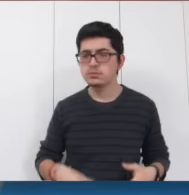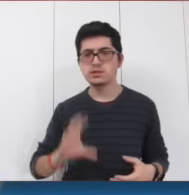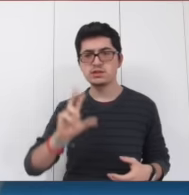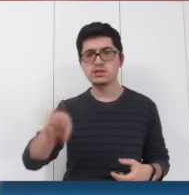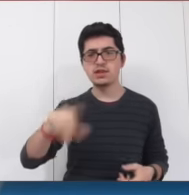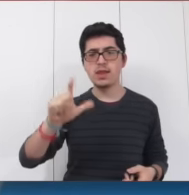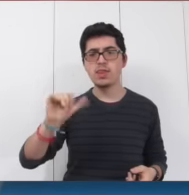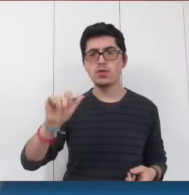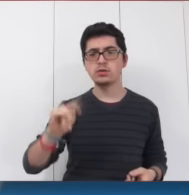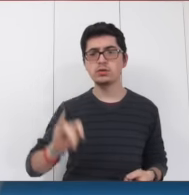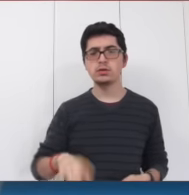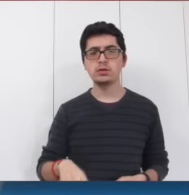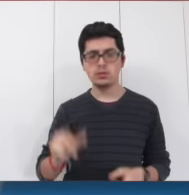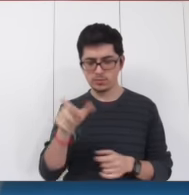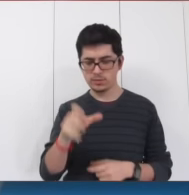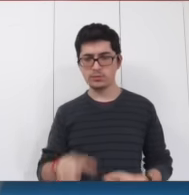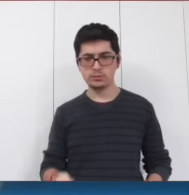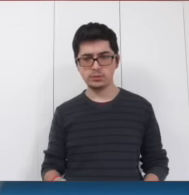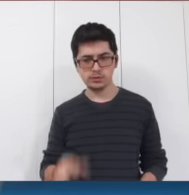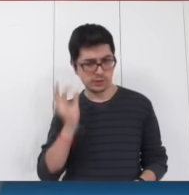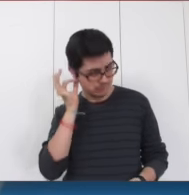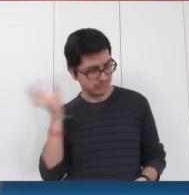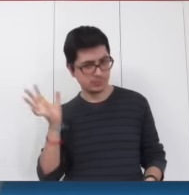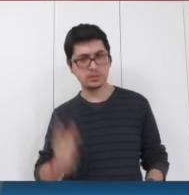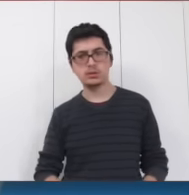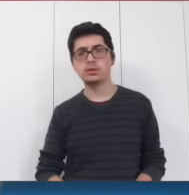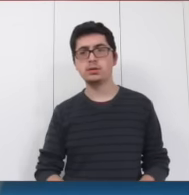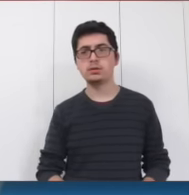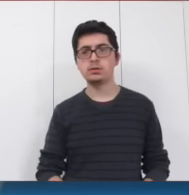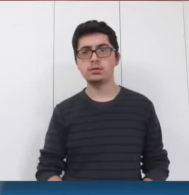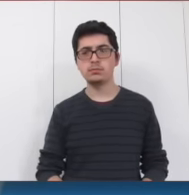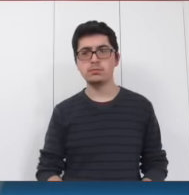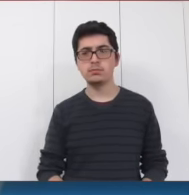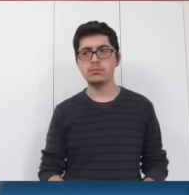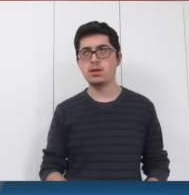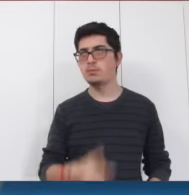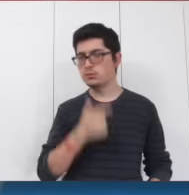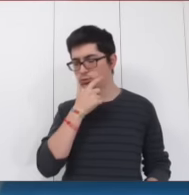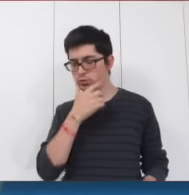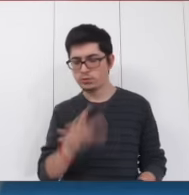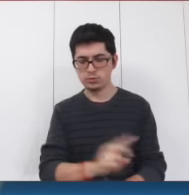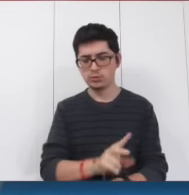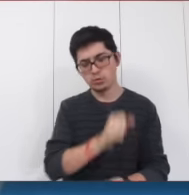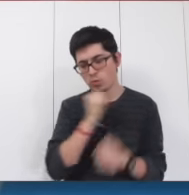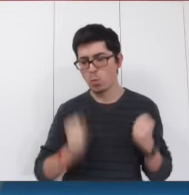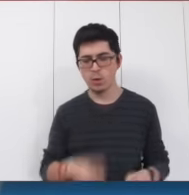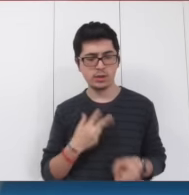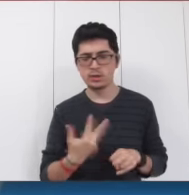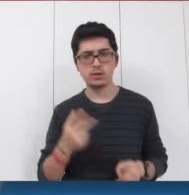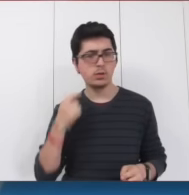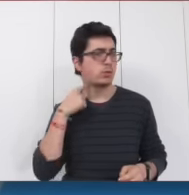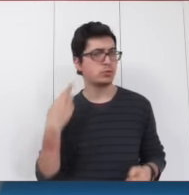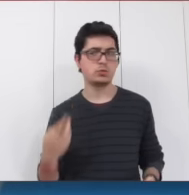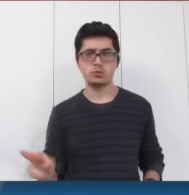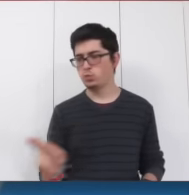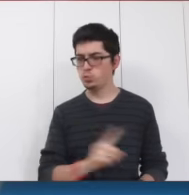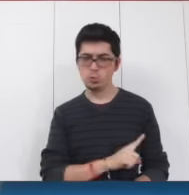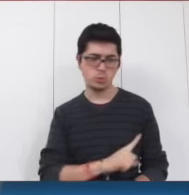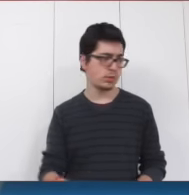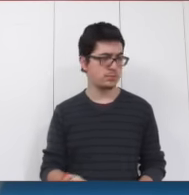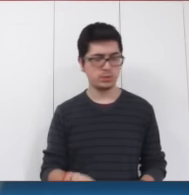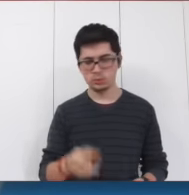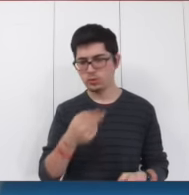ser Charlotte, que es un personaje diseñado para una niña. La profesora automáticamente le dice que no puede hacerlo porque no es un